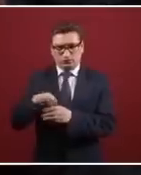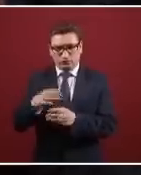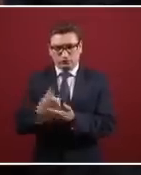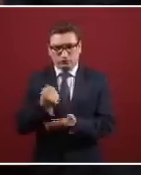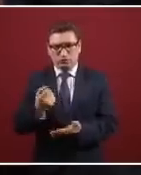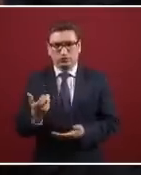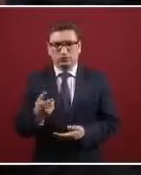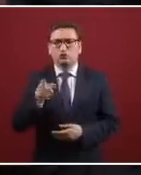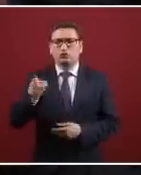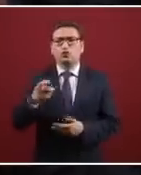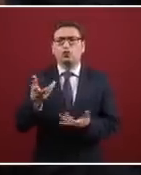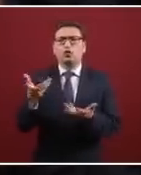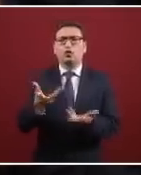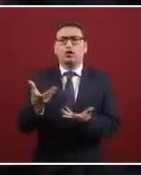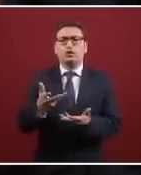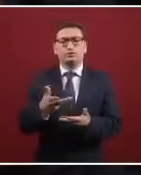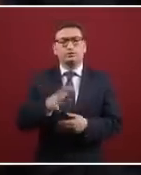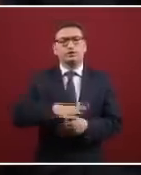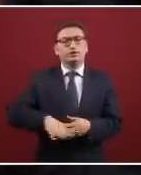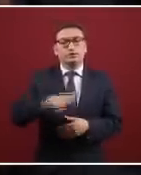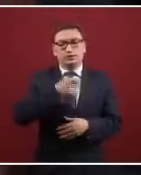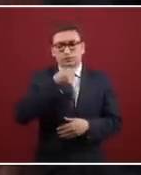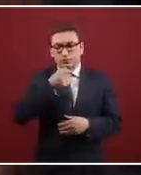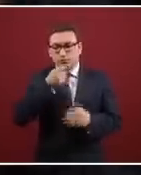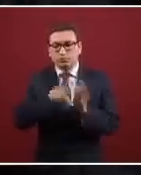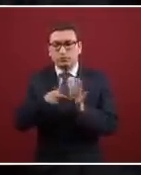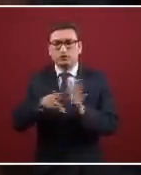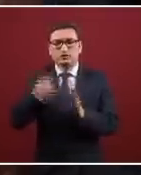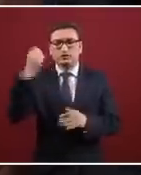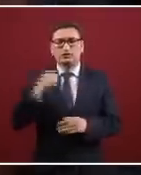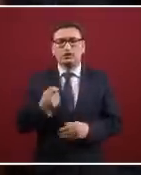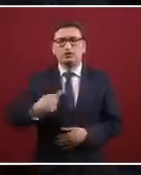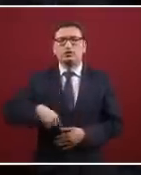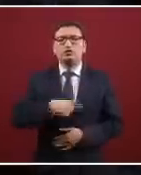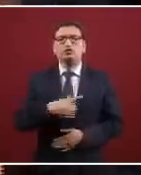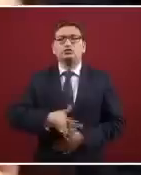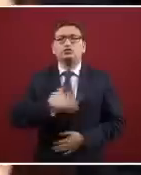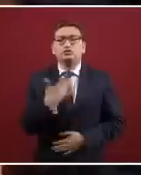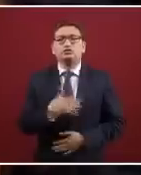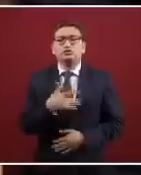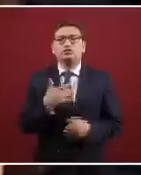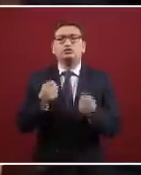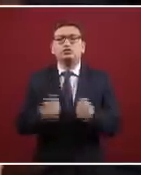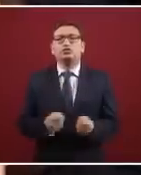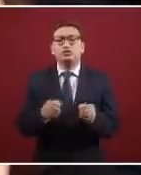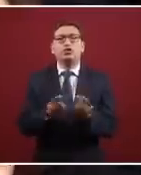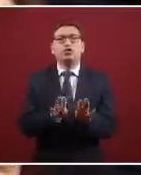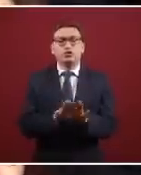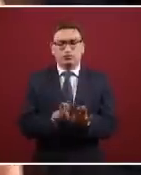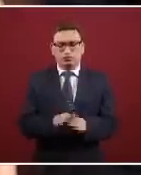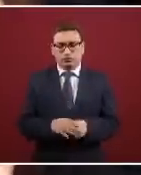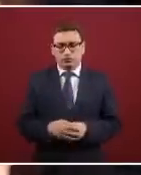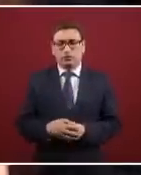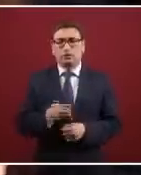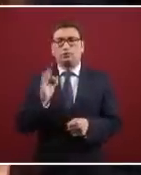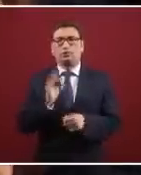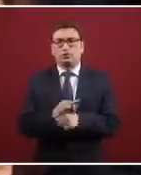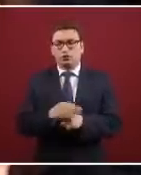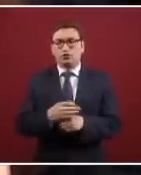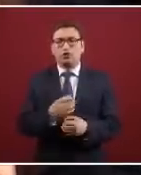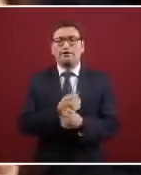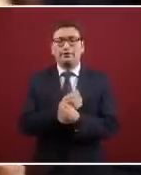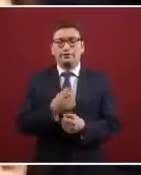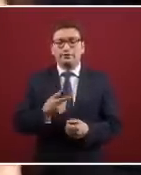¿Qué podrías hacer por los periodistas en Sinaloa? ¿Cómo nos podemos sentir seguros? Protegerlos. ¿Sí?